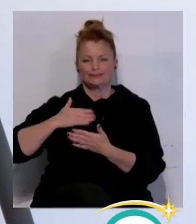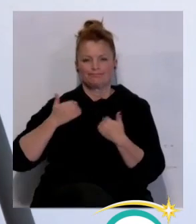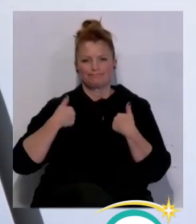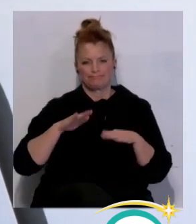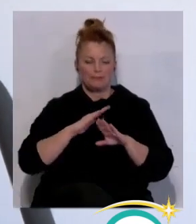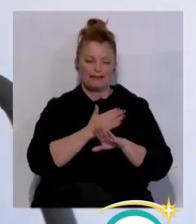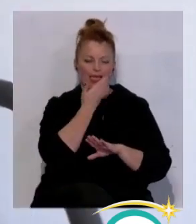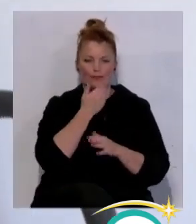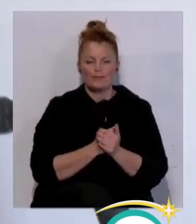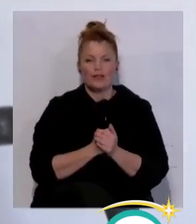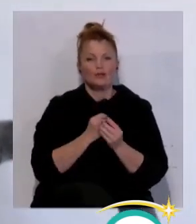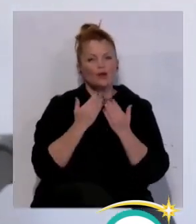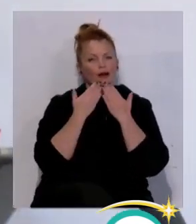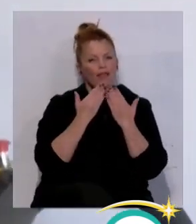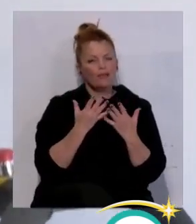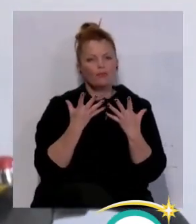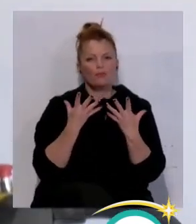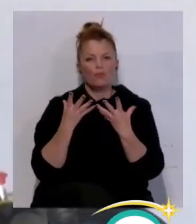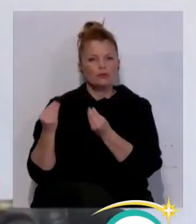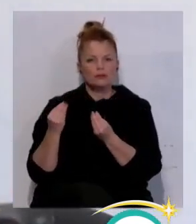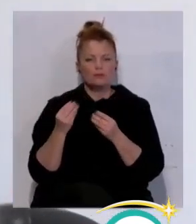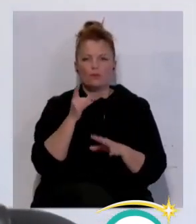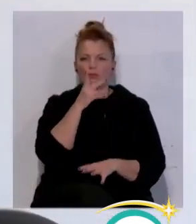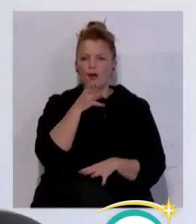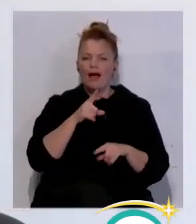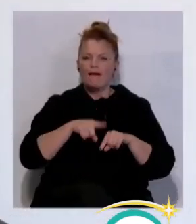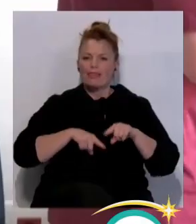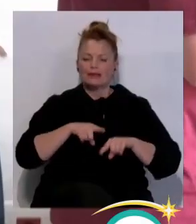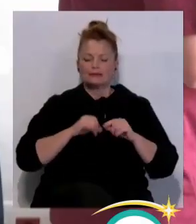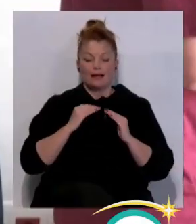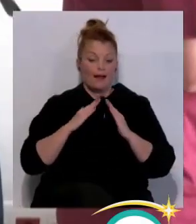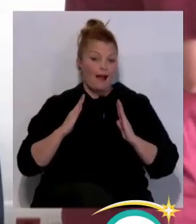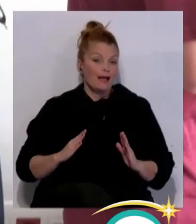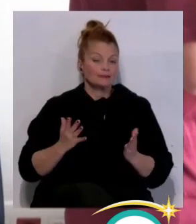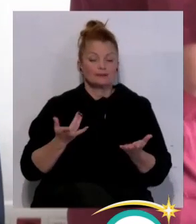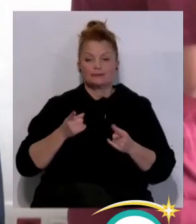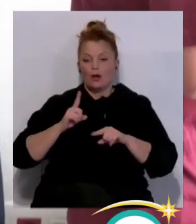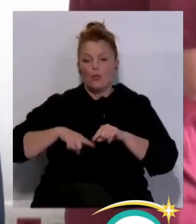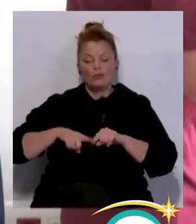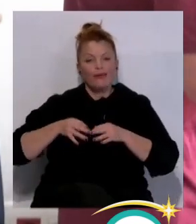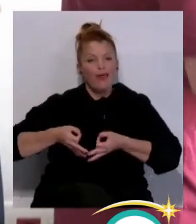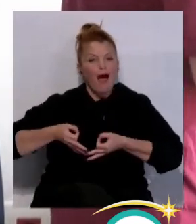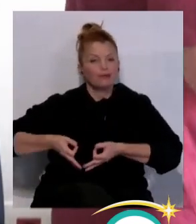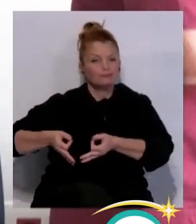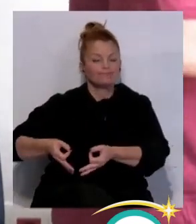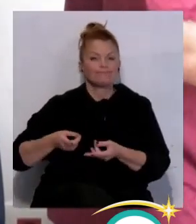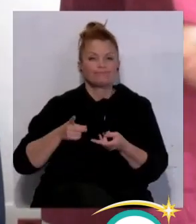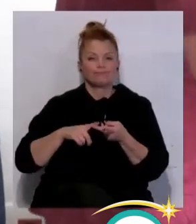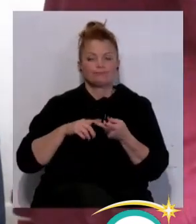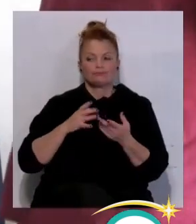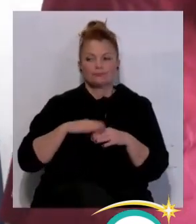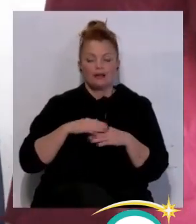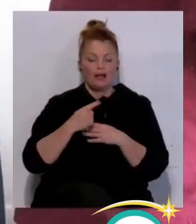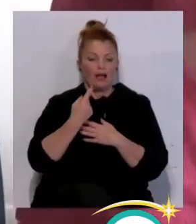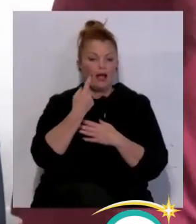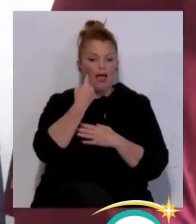La verdad es que tenemos que agradecerlo muchísimo porque hay a veces que en casa, bueno, con la rutina y tal, pues no te obligas